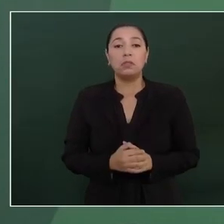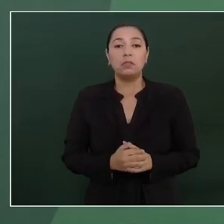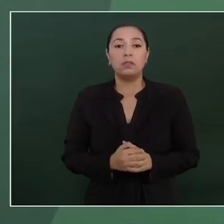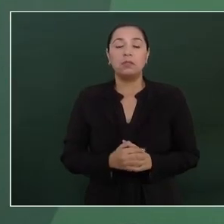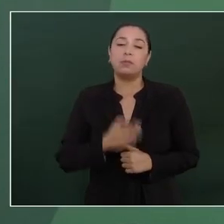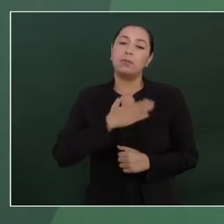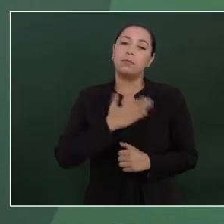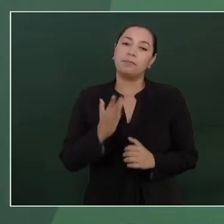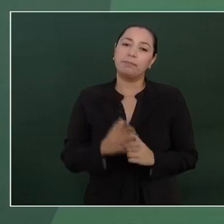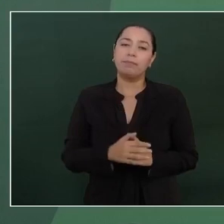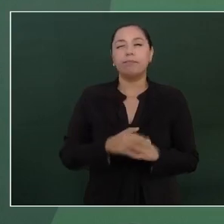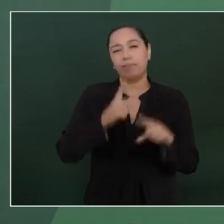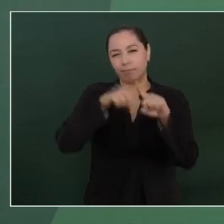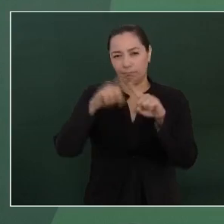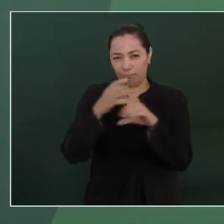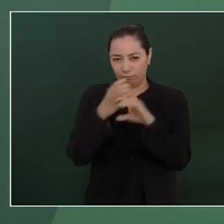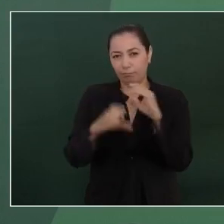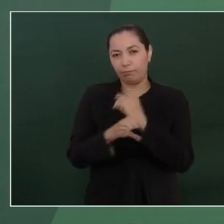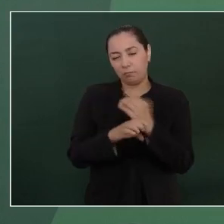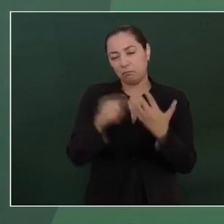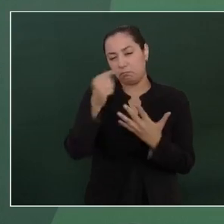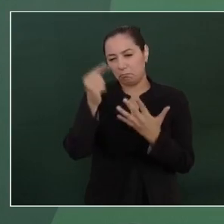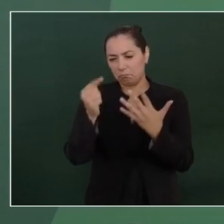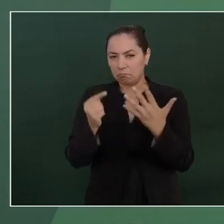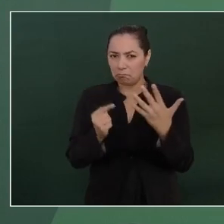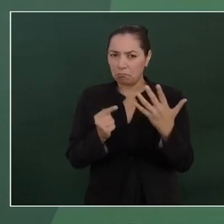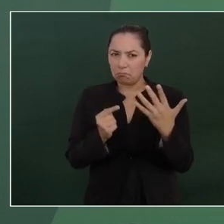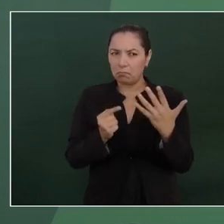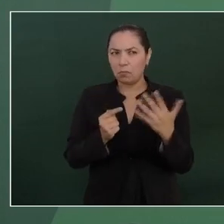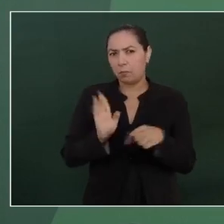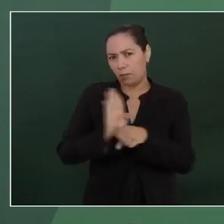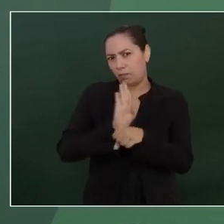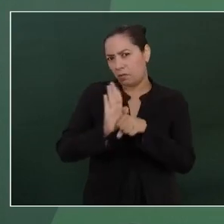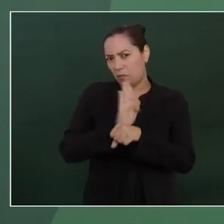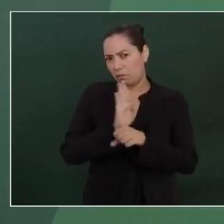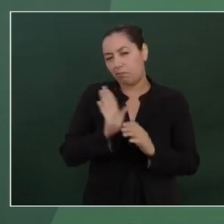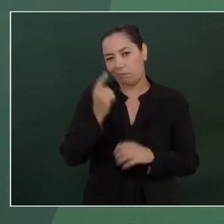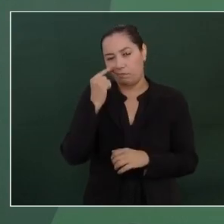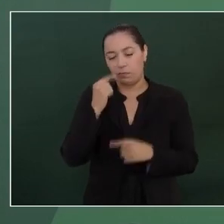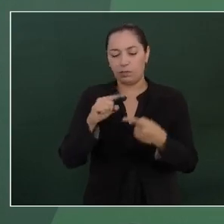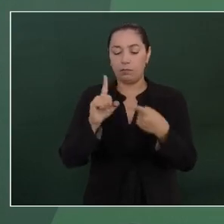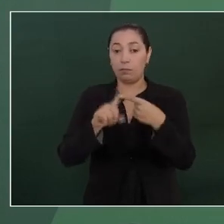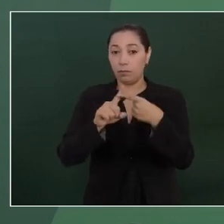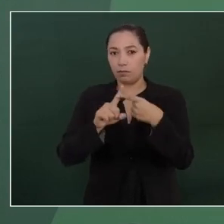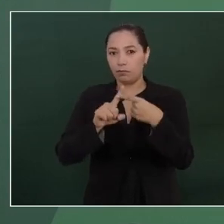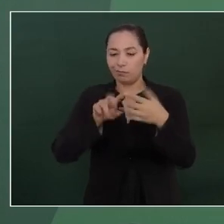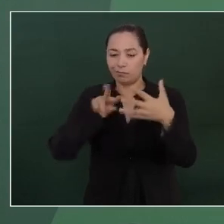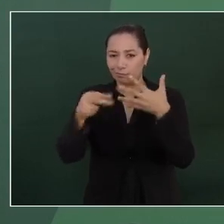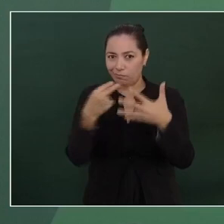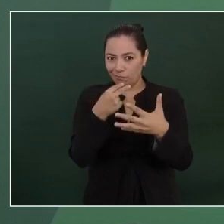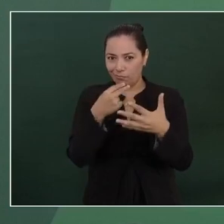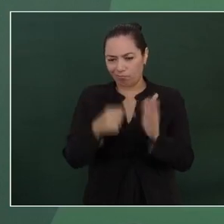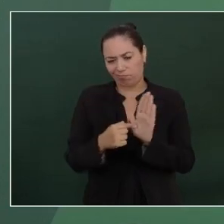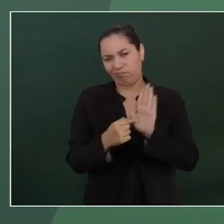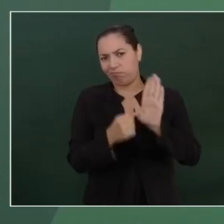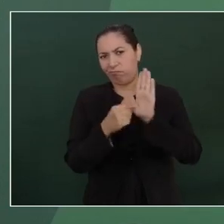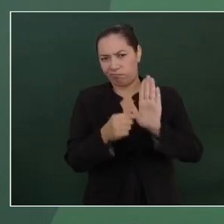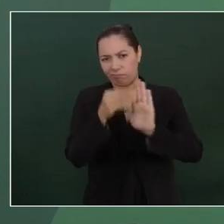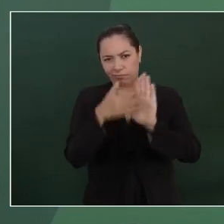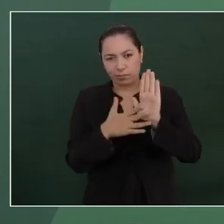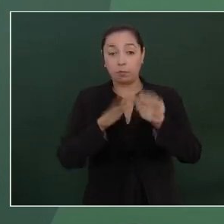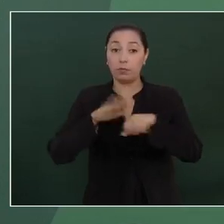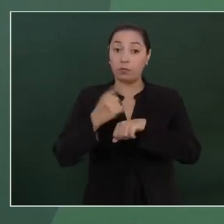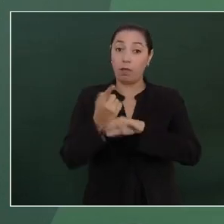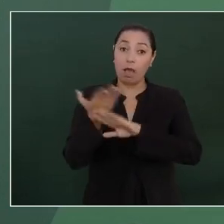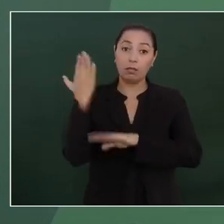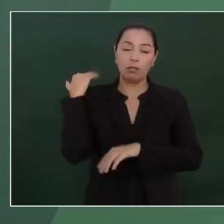bueno, hay varias cosas favorables. Una, la transparencia, porque antes no se trataban